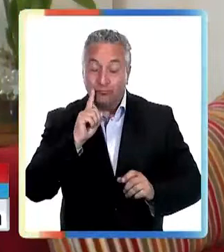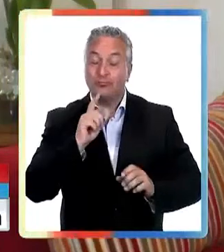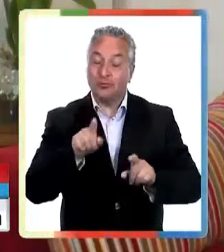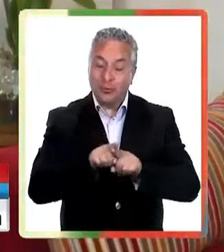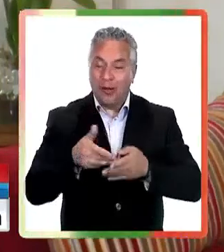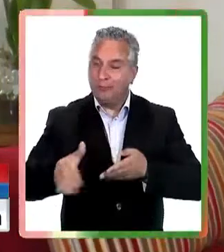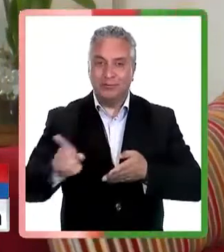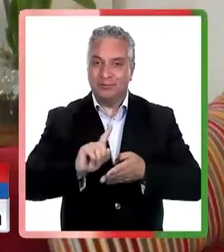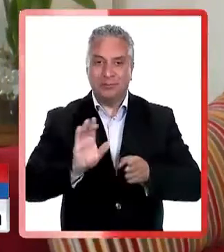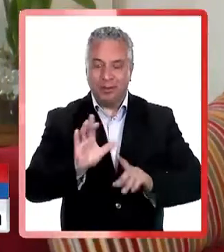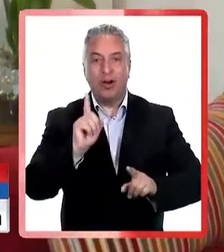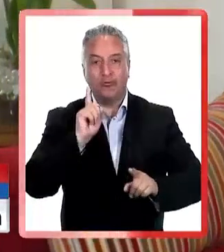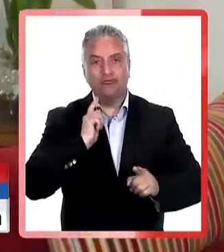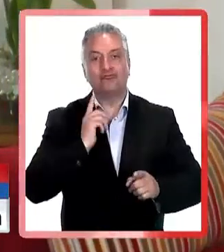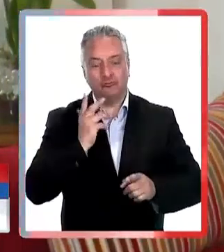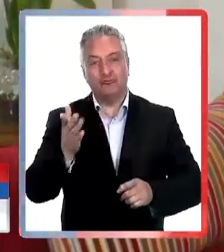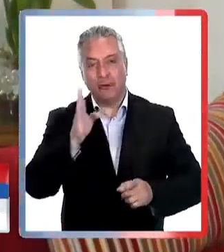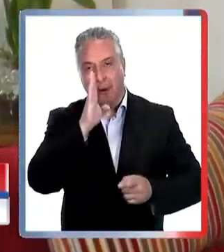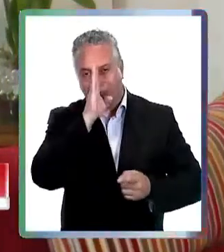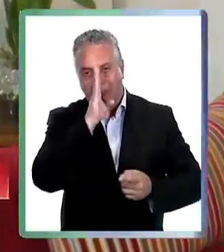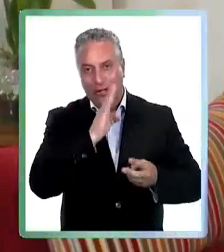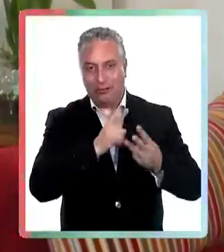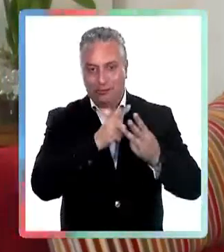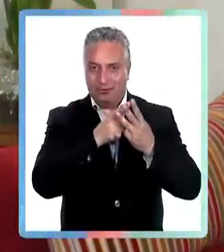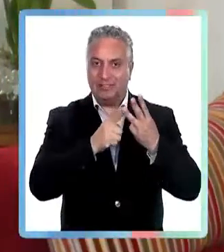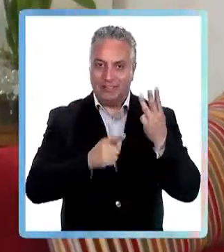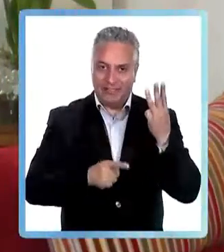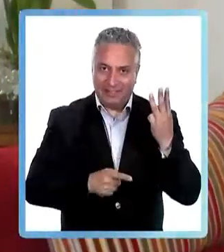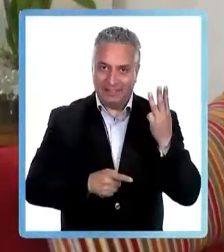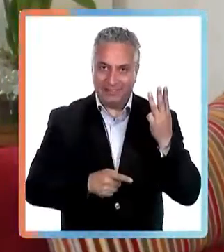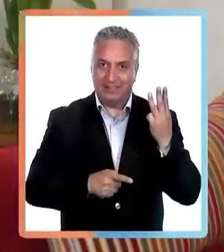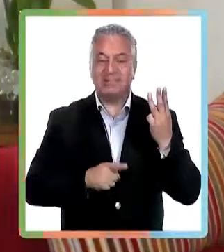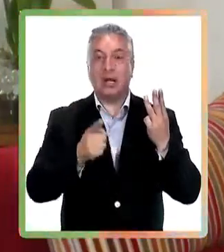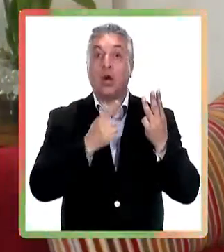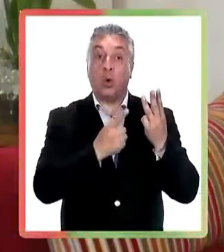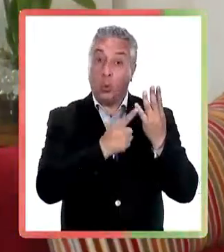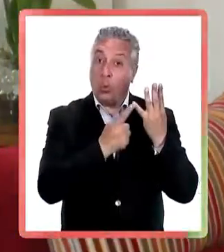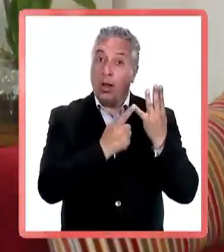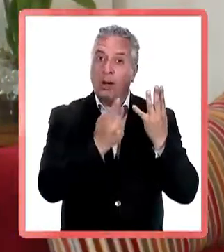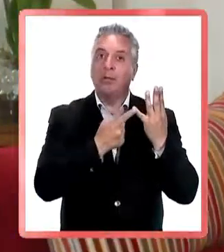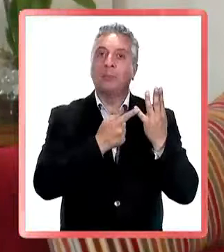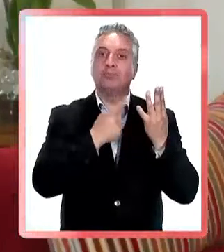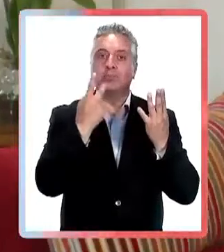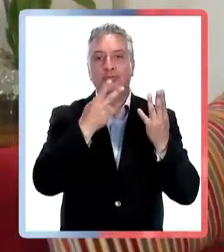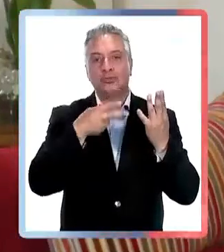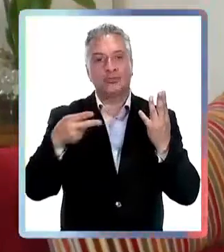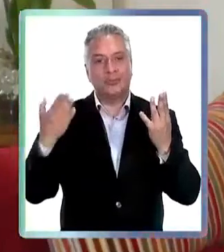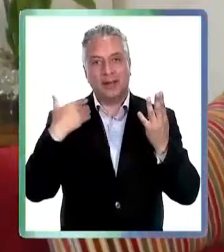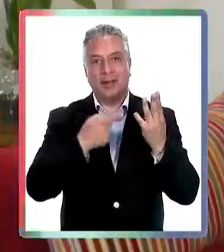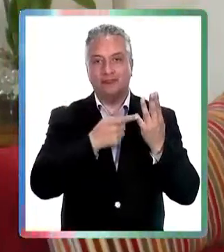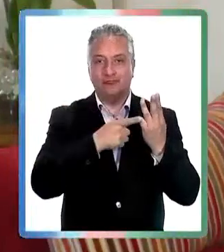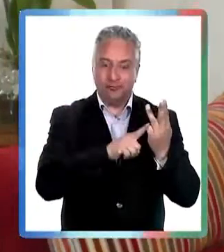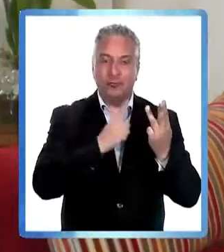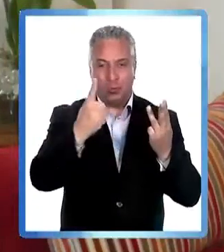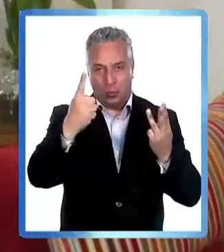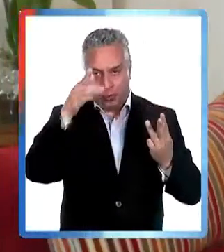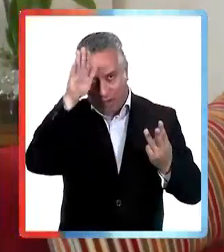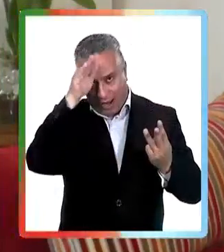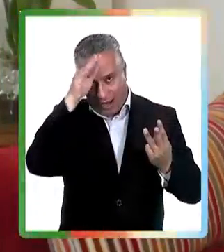mis mascotas, tengo 3 perros y una gata. Hasta hace poco eran 4, pero uno falleció hace 2 semanas